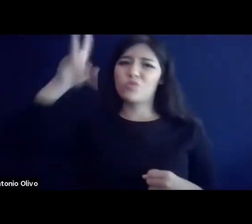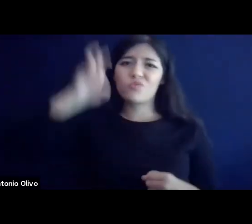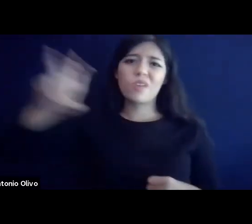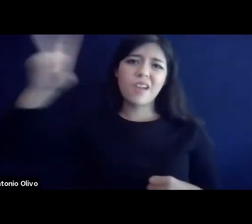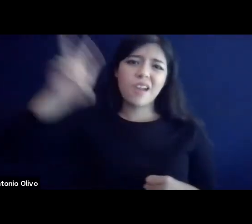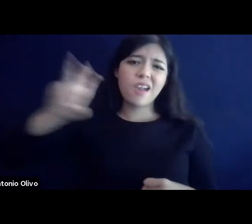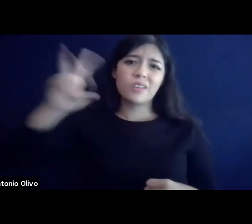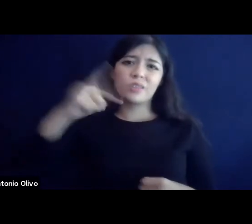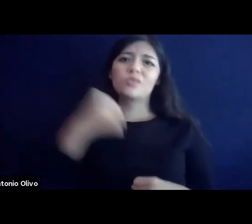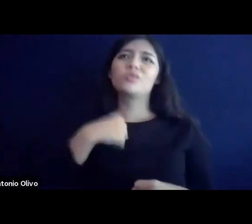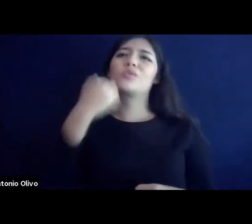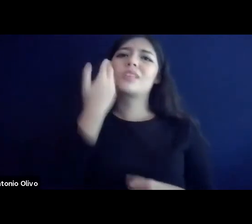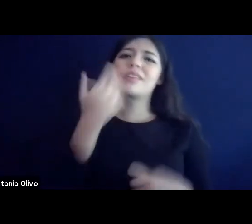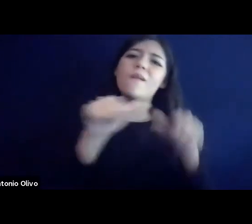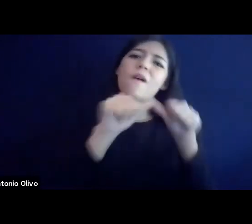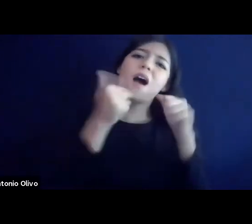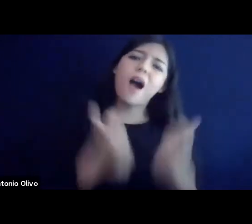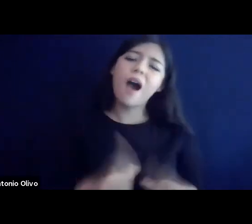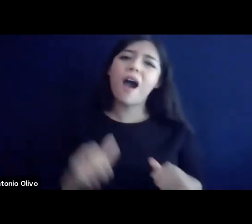un hombre de arte y cultura.